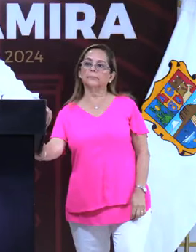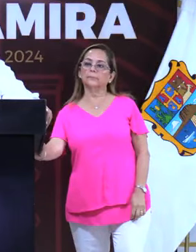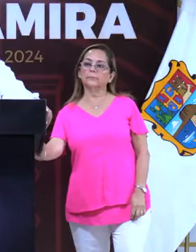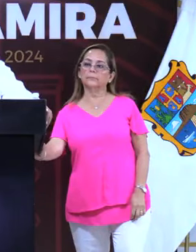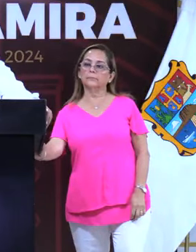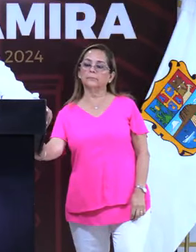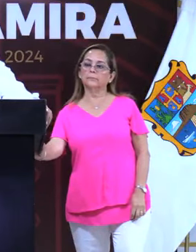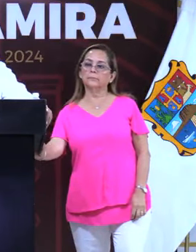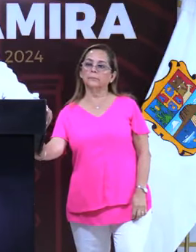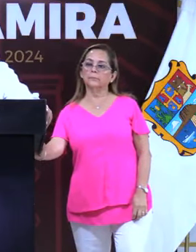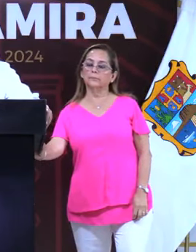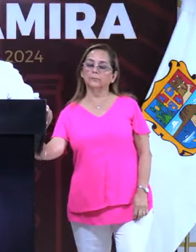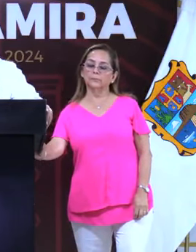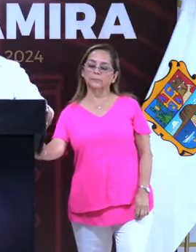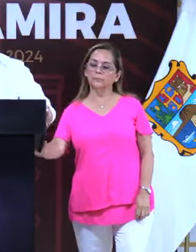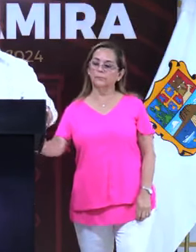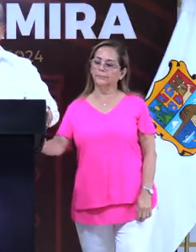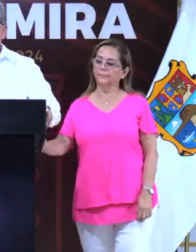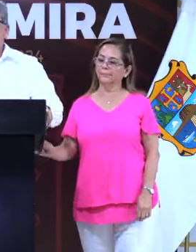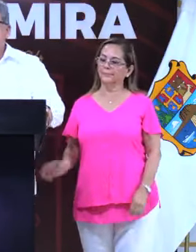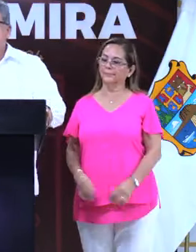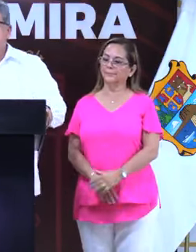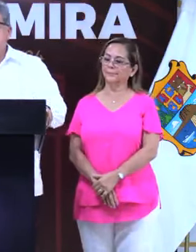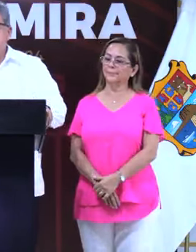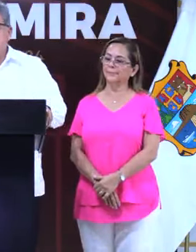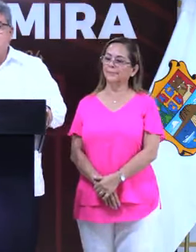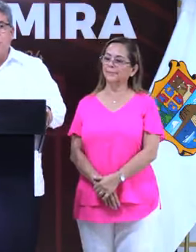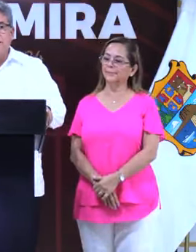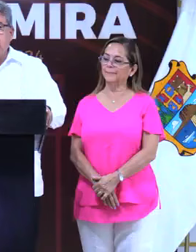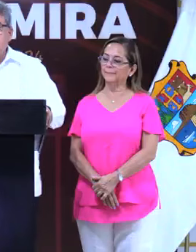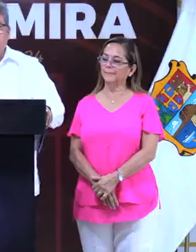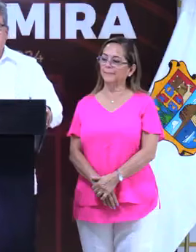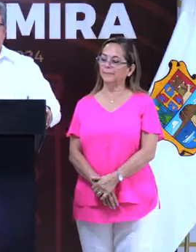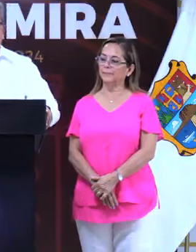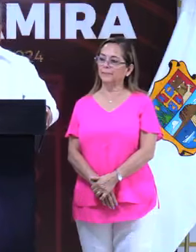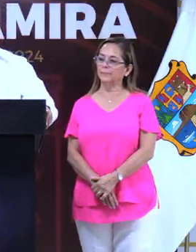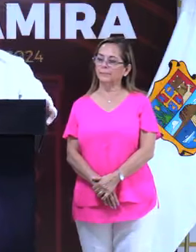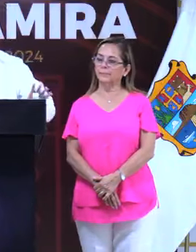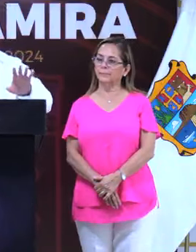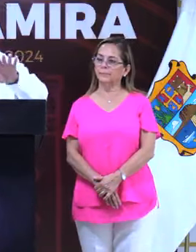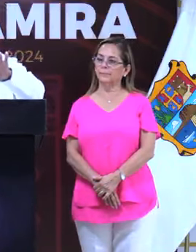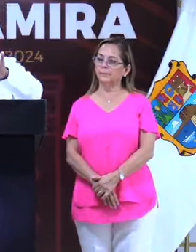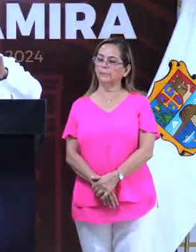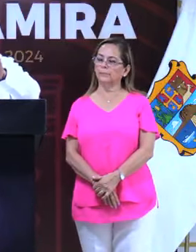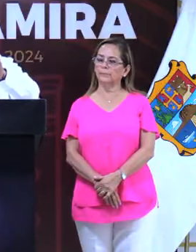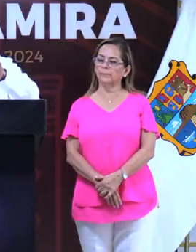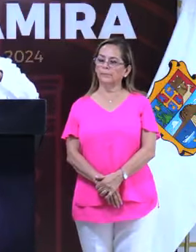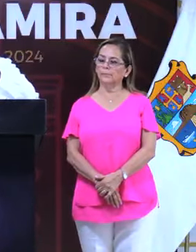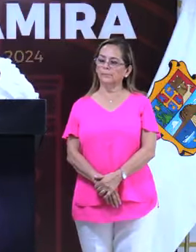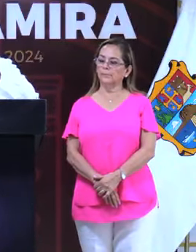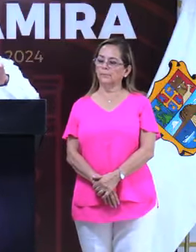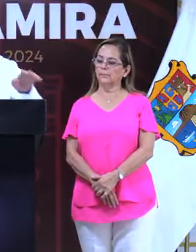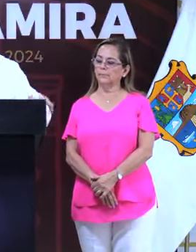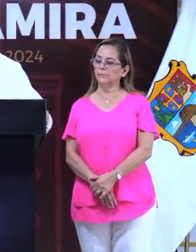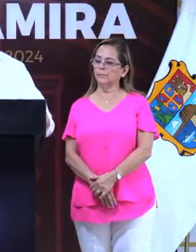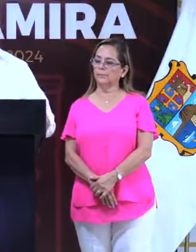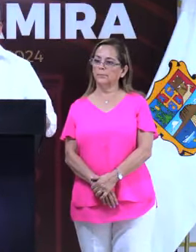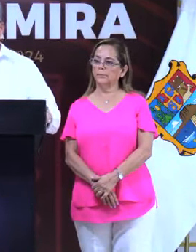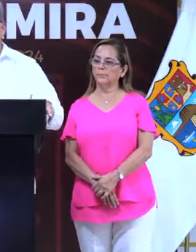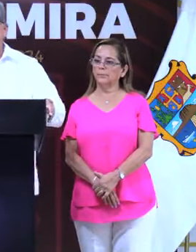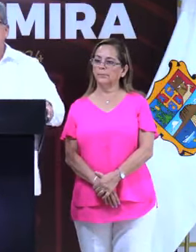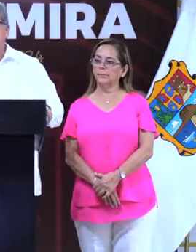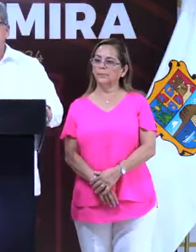Yo no quiero hablar de marcas porque luego me dicen que... pero todo lo que sea bebida azucarada es muy dañina a la